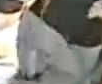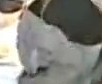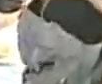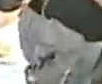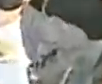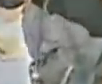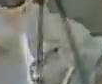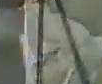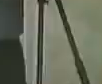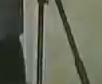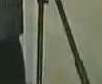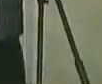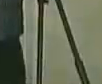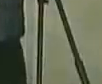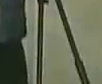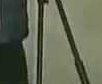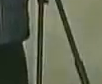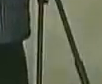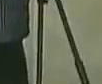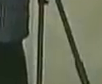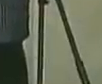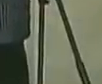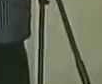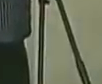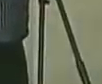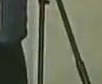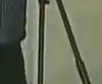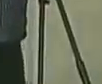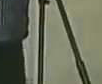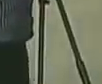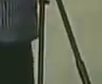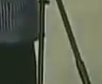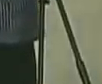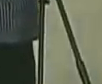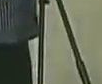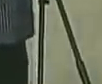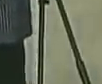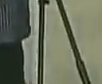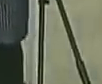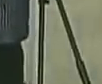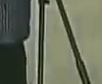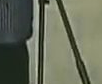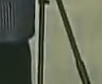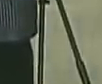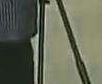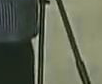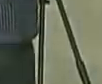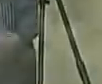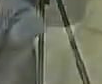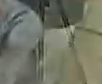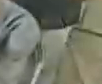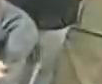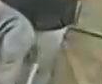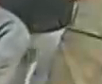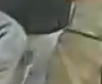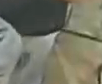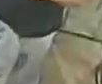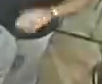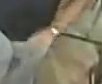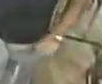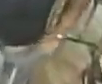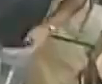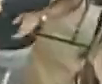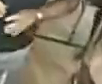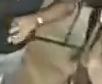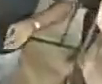El pueblo es sabio y paciente, es el decir de los viejos, me encanta de guacharaca. La